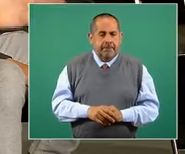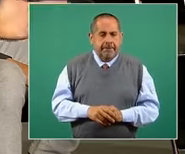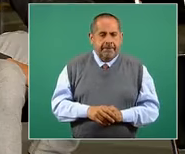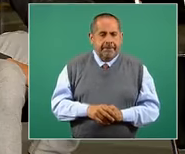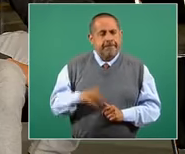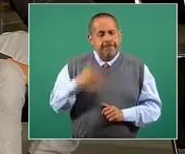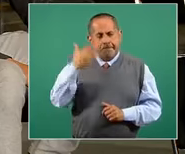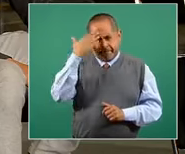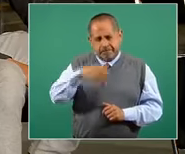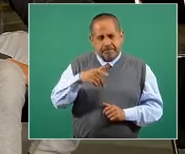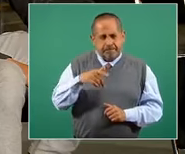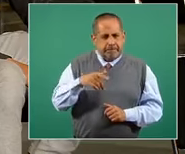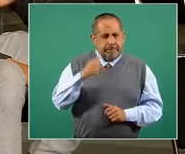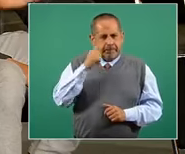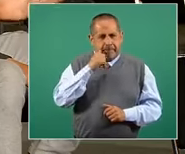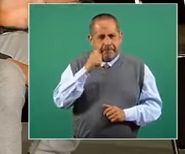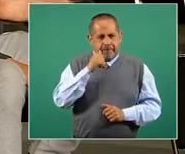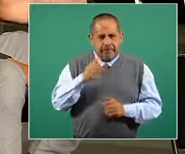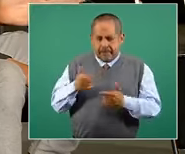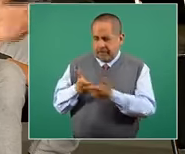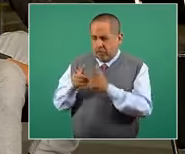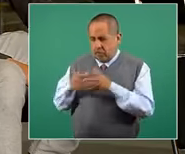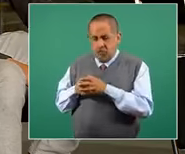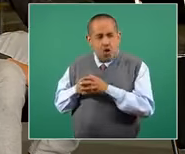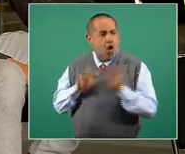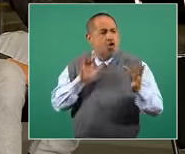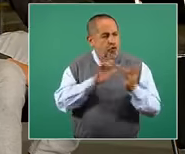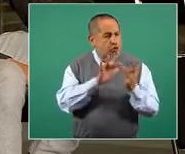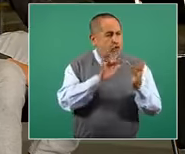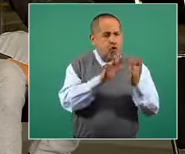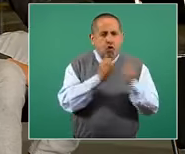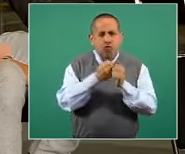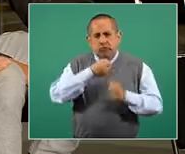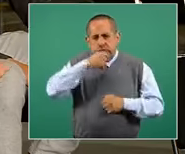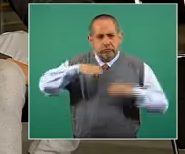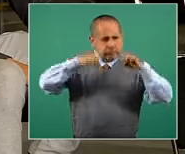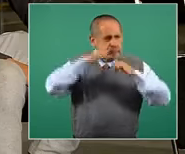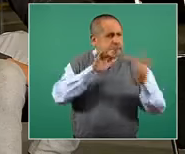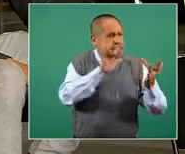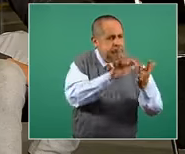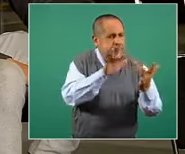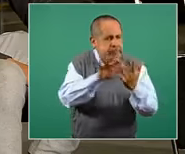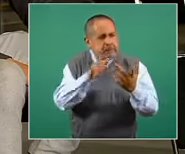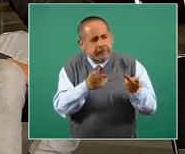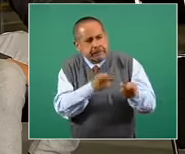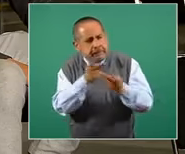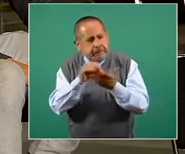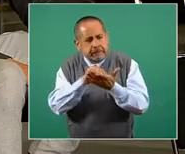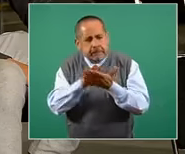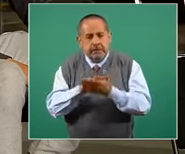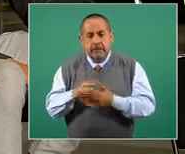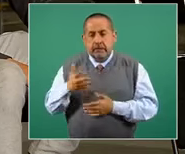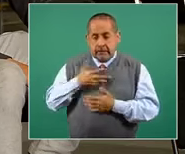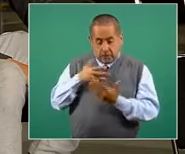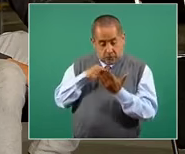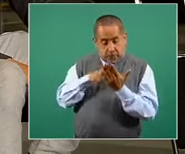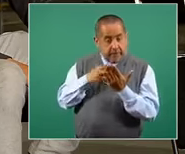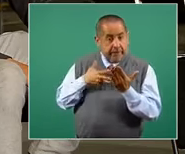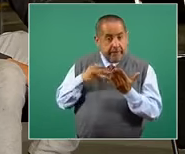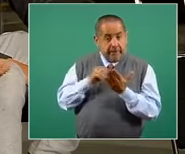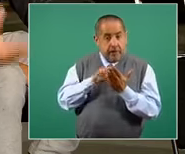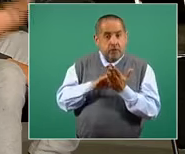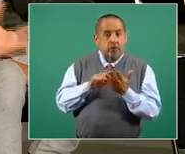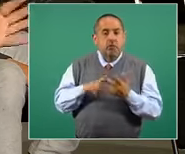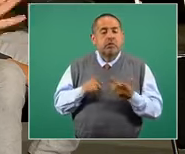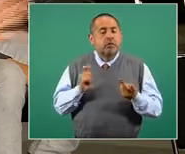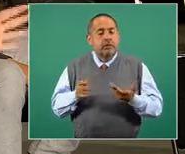que ha habido un contacto primero de las brigadas con ya con los adultos mayores, ya lo sí. Hubo. Tengo aquí los datos de